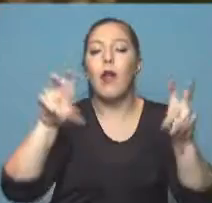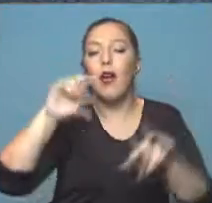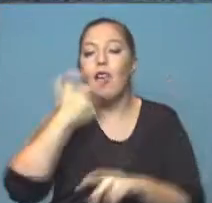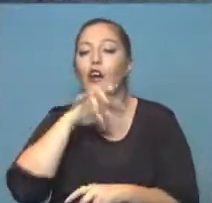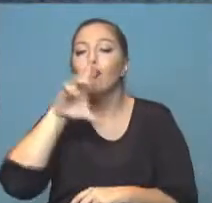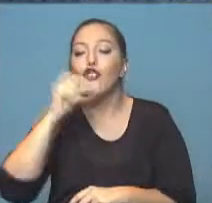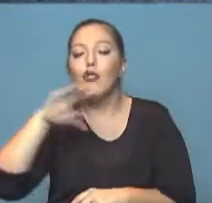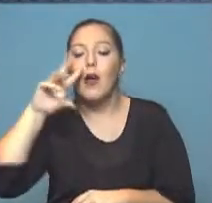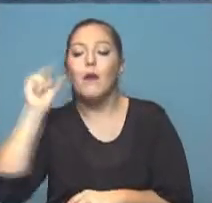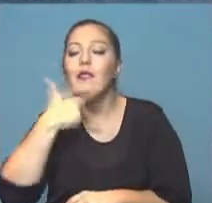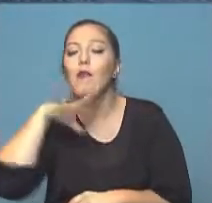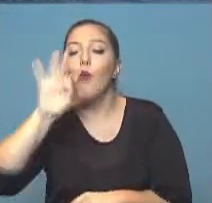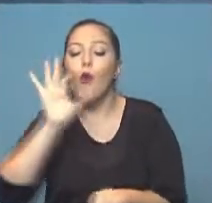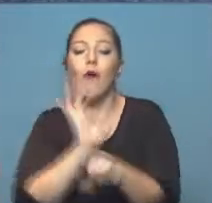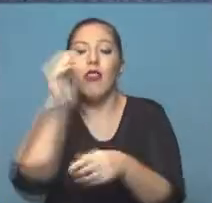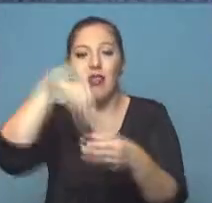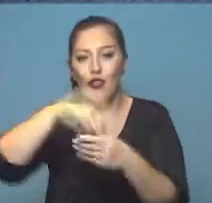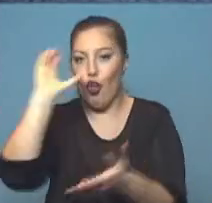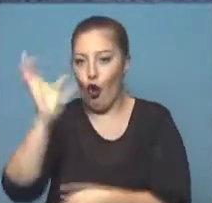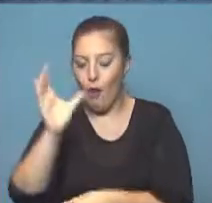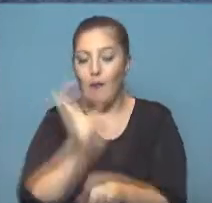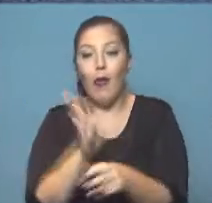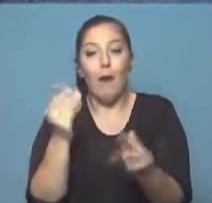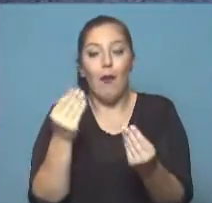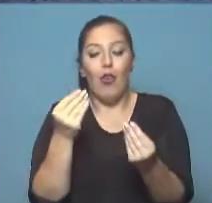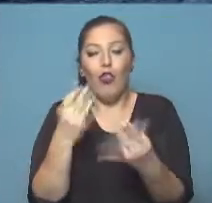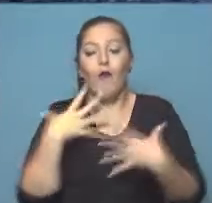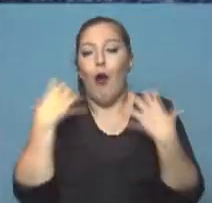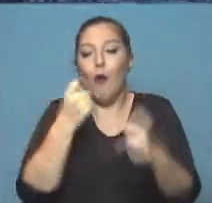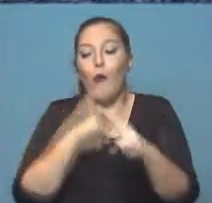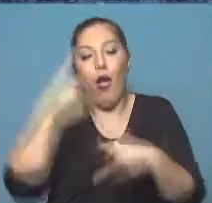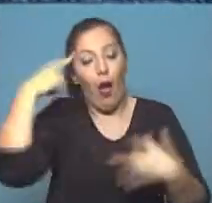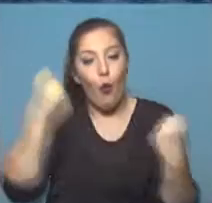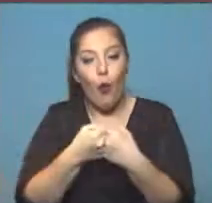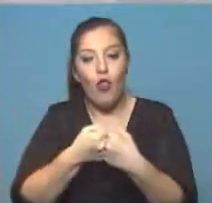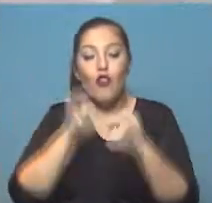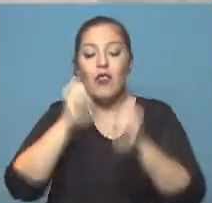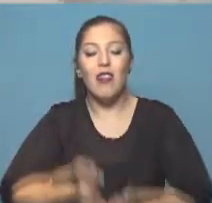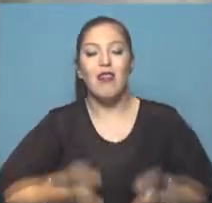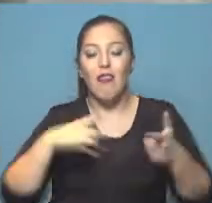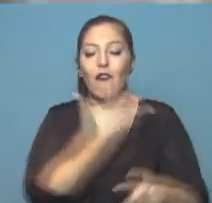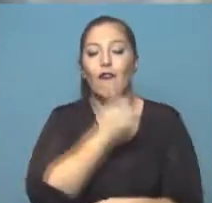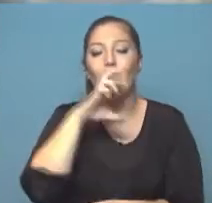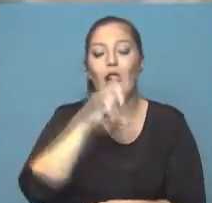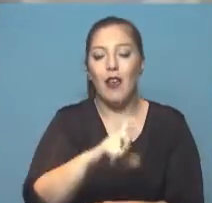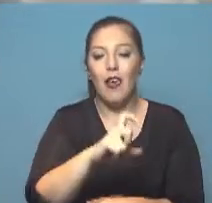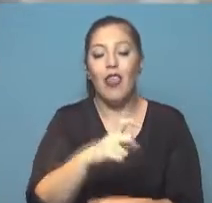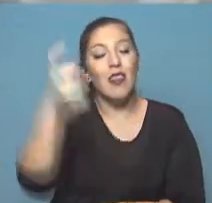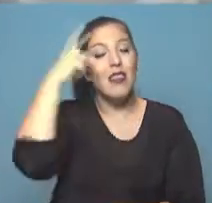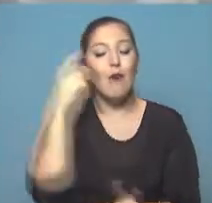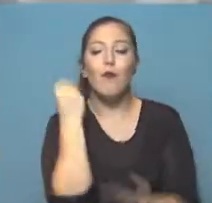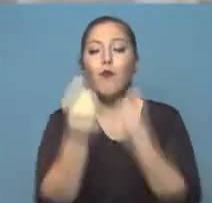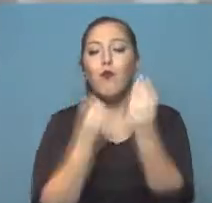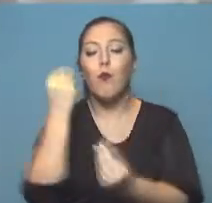Colombia. Estos temores se vieron reforzados porque los acuerdos concedían a las FARC 10 escaños en el Congreso